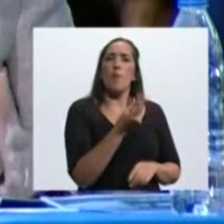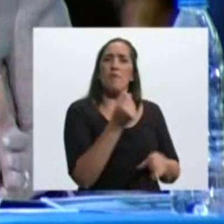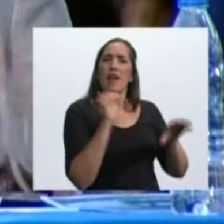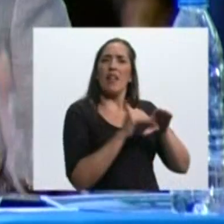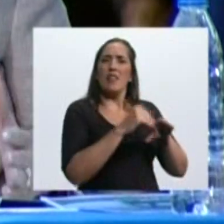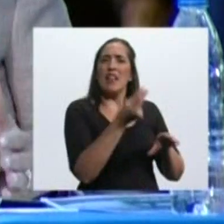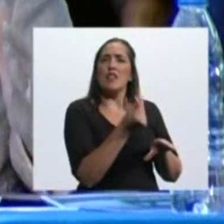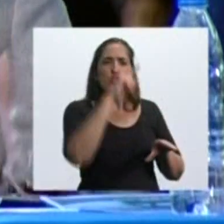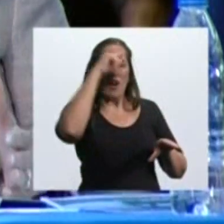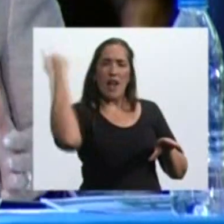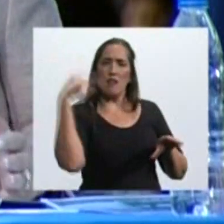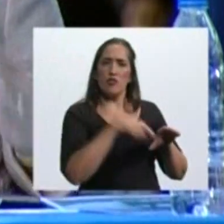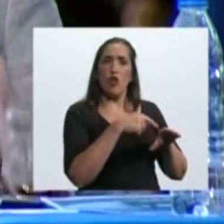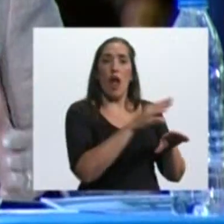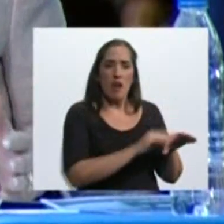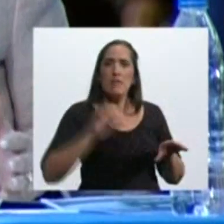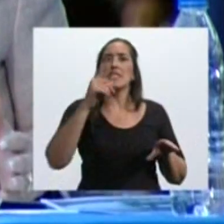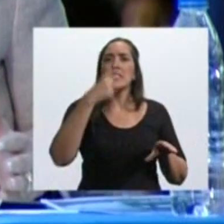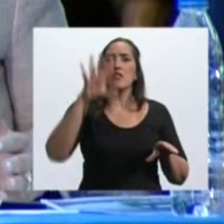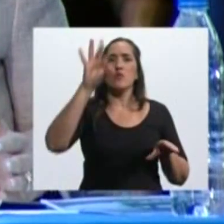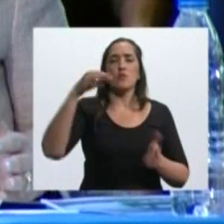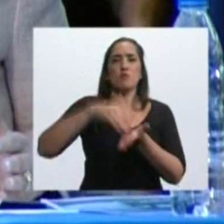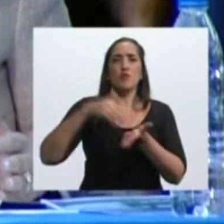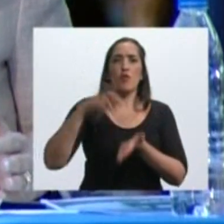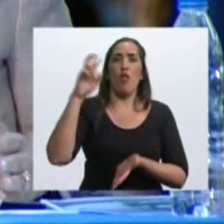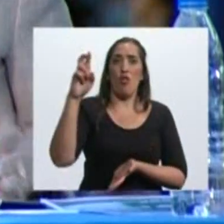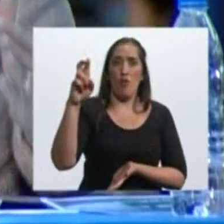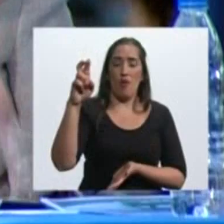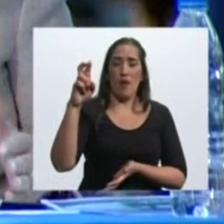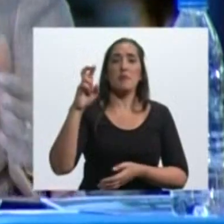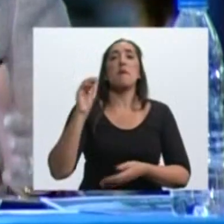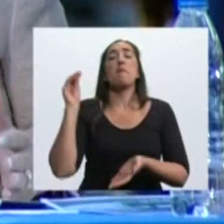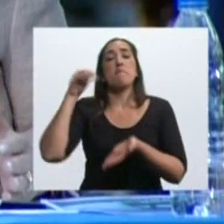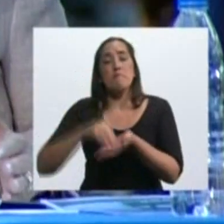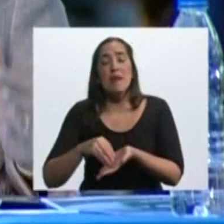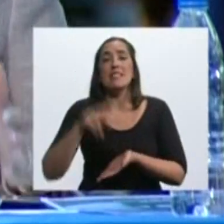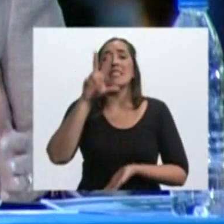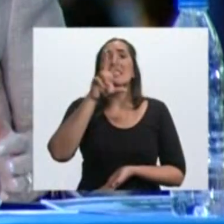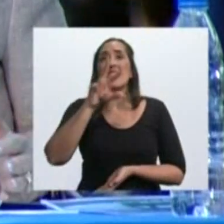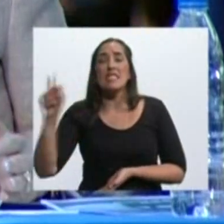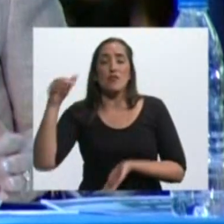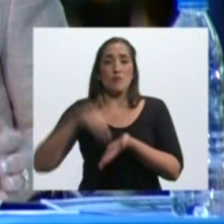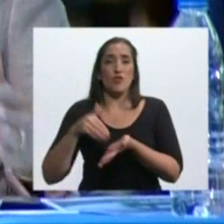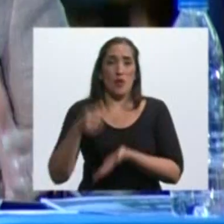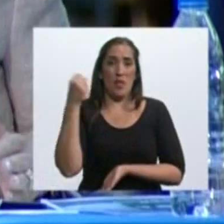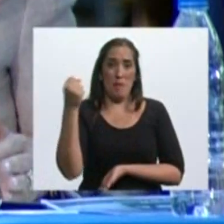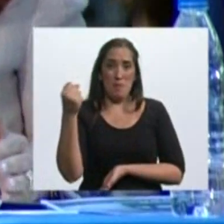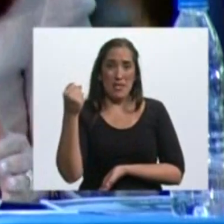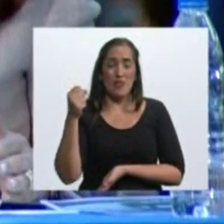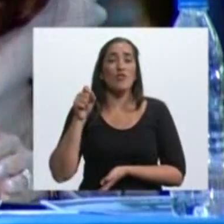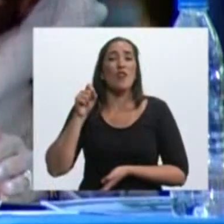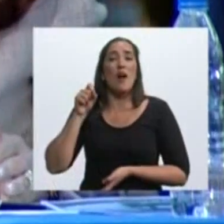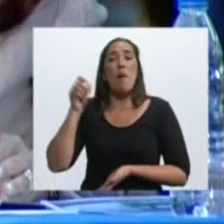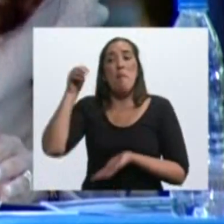Estos 150 millones de dólares, más los 300 millones de pesos de las líneas, más